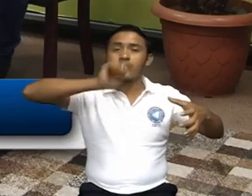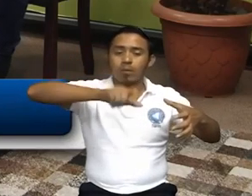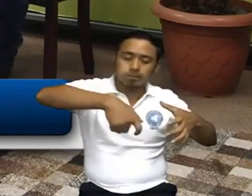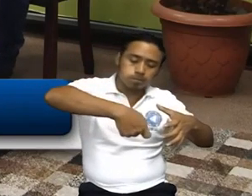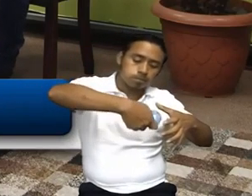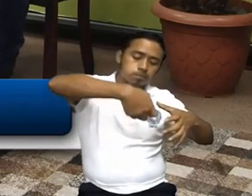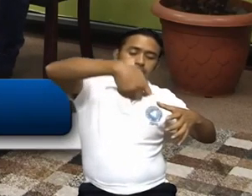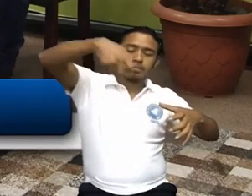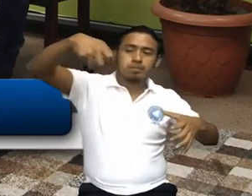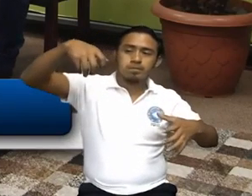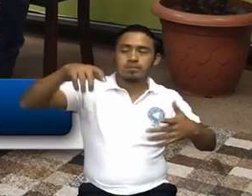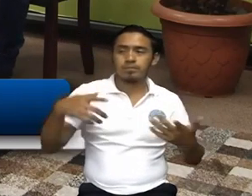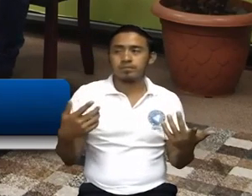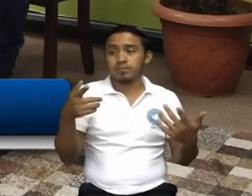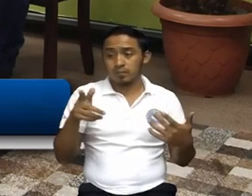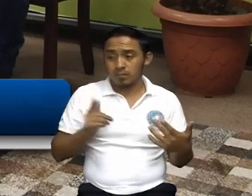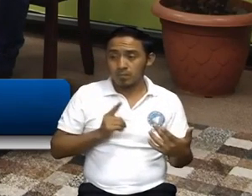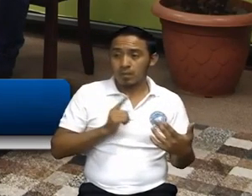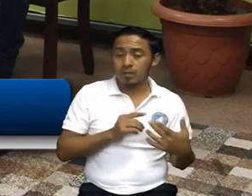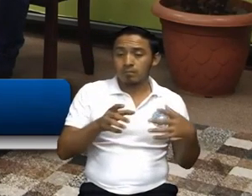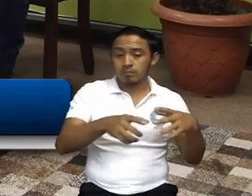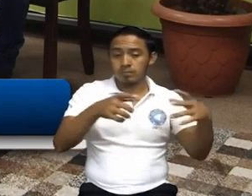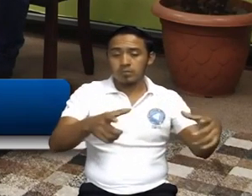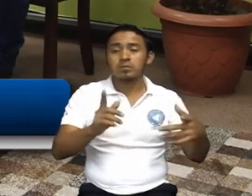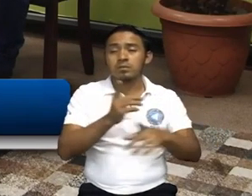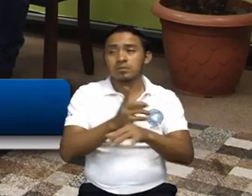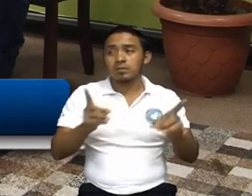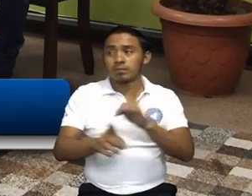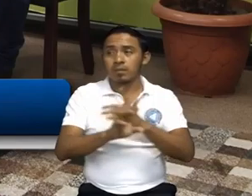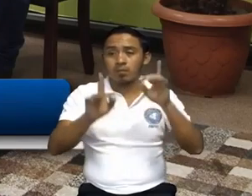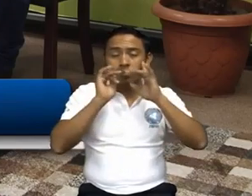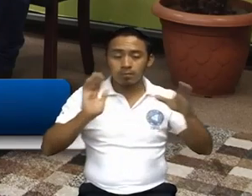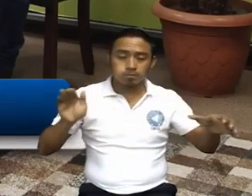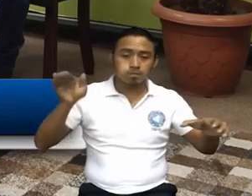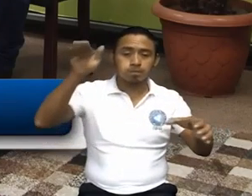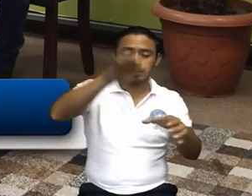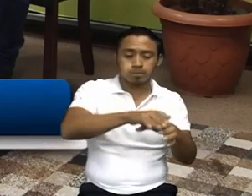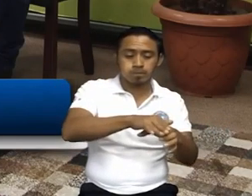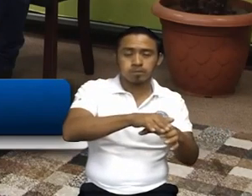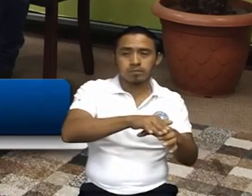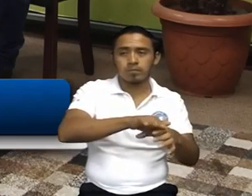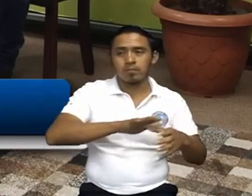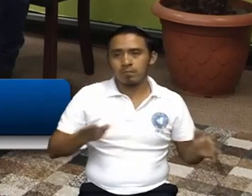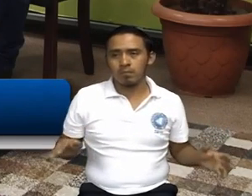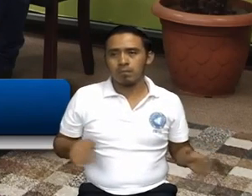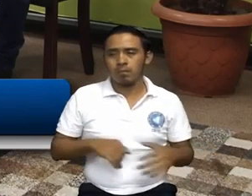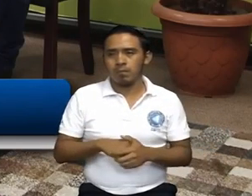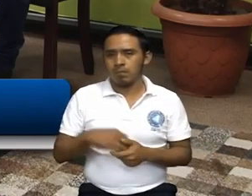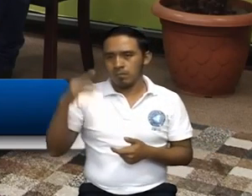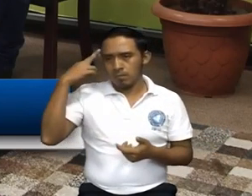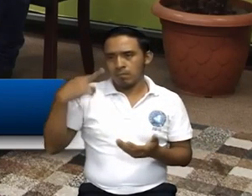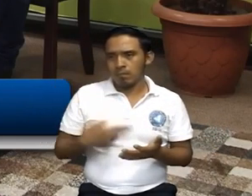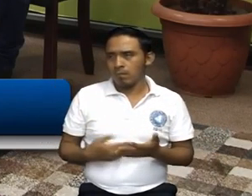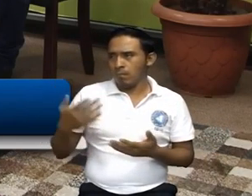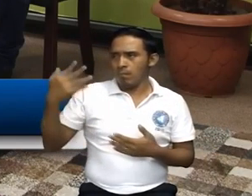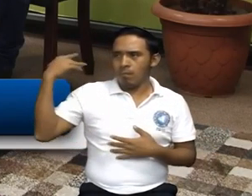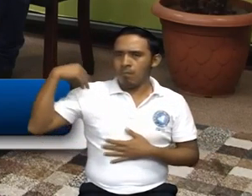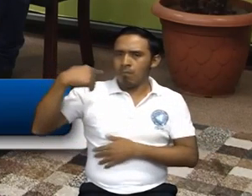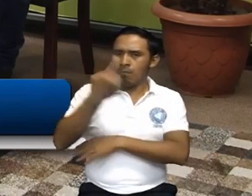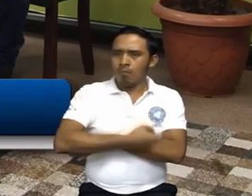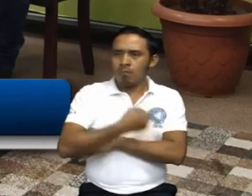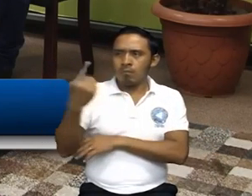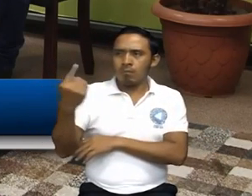los ciudadanos, ¿no? De que si tenemos un pozo hay que protegerlo, hay que taparlo. Si nos recordamos